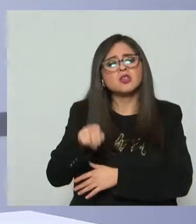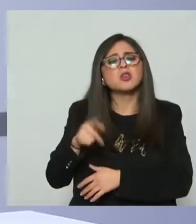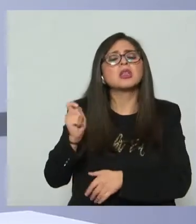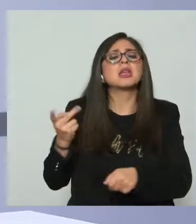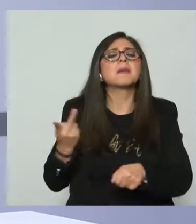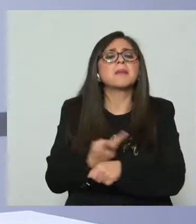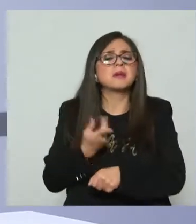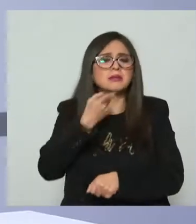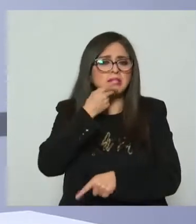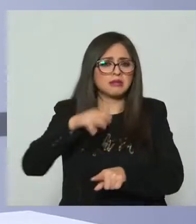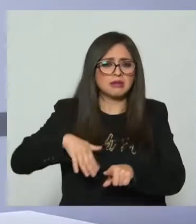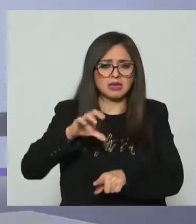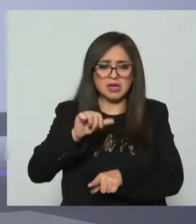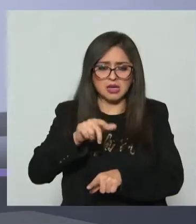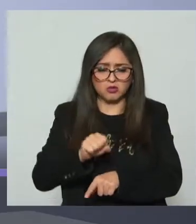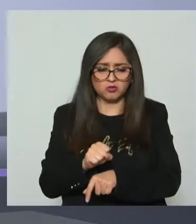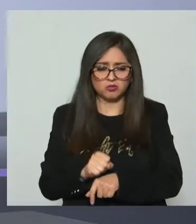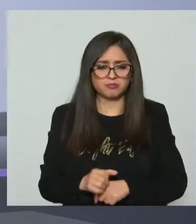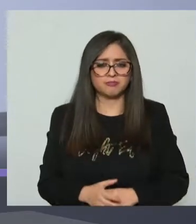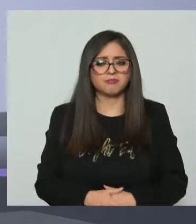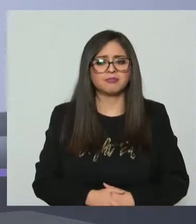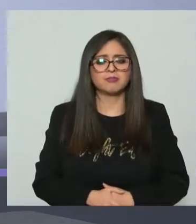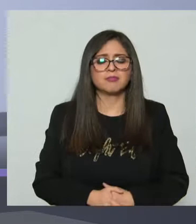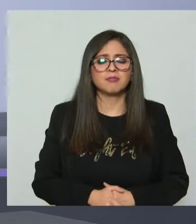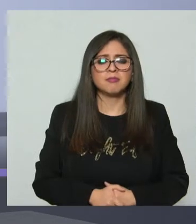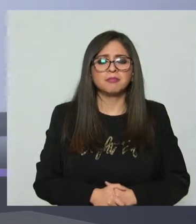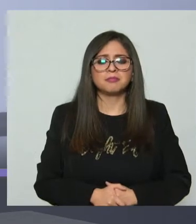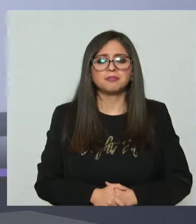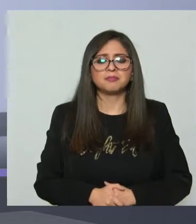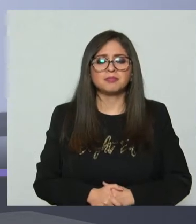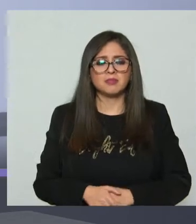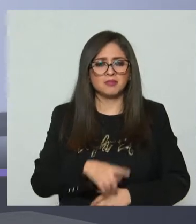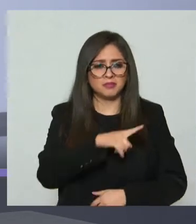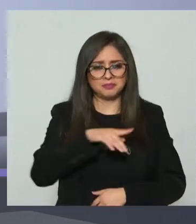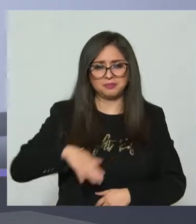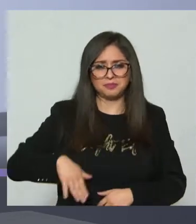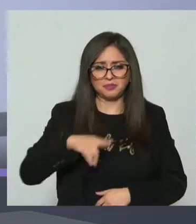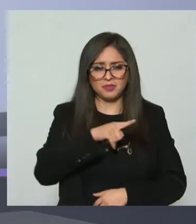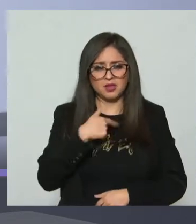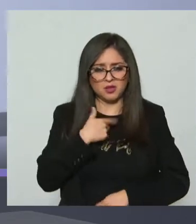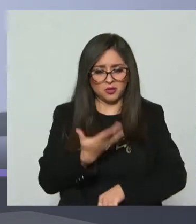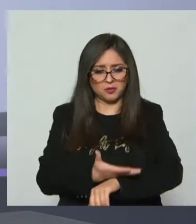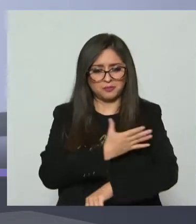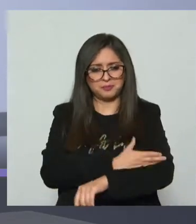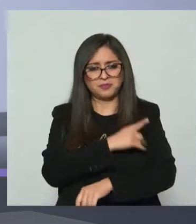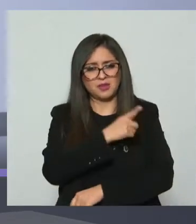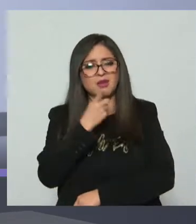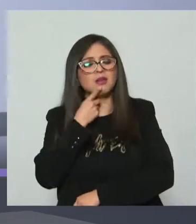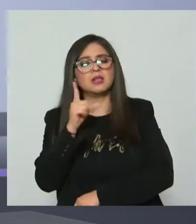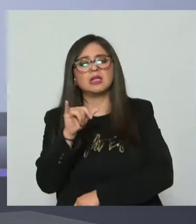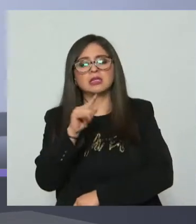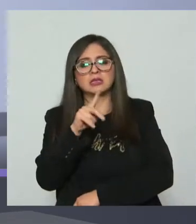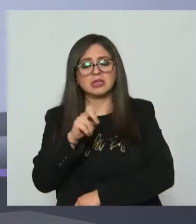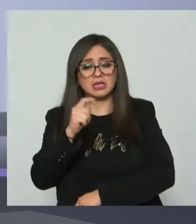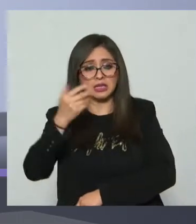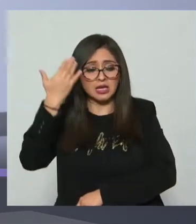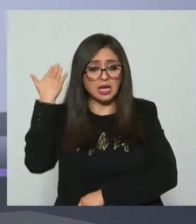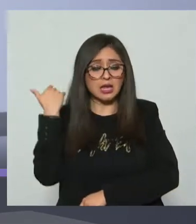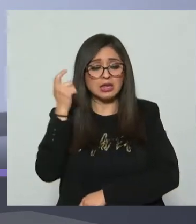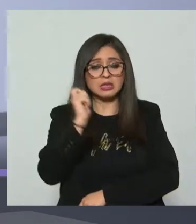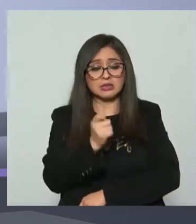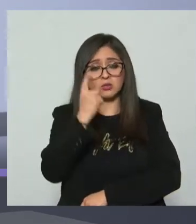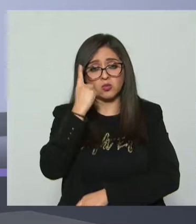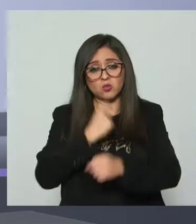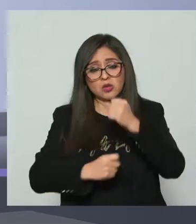sí, mira, como lo comentaba mi compañera Lisette Clavel, en el periodo pasado aprobamos la Ley de